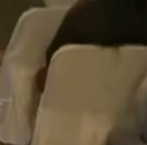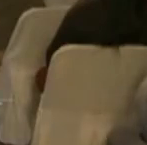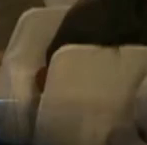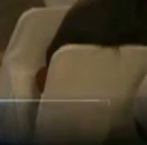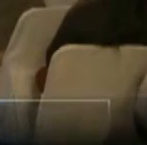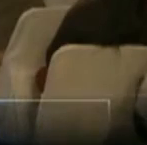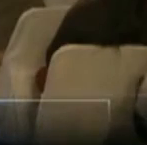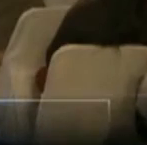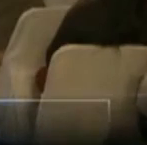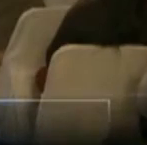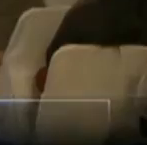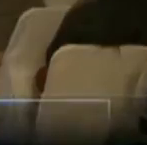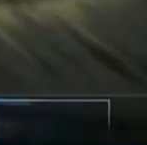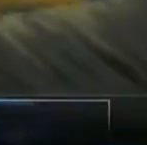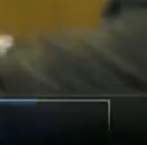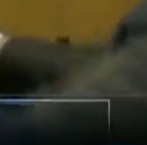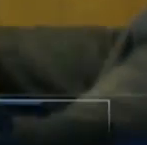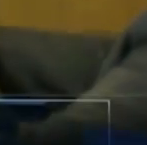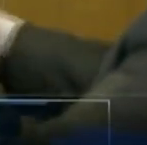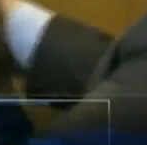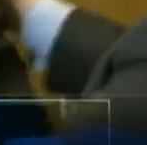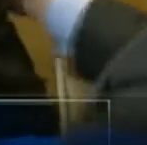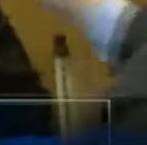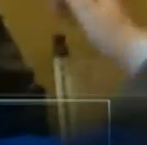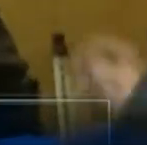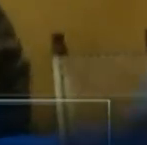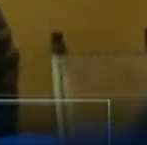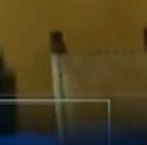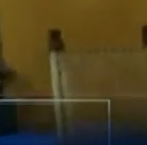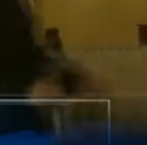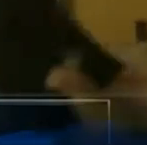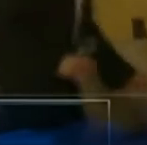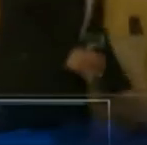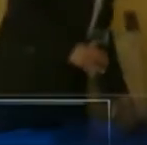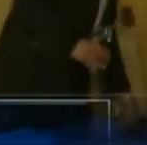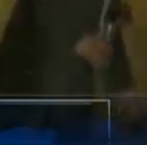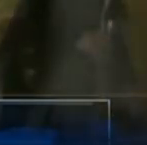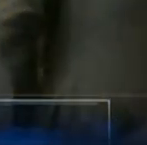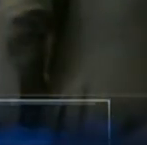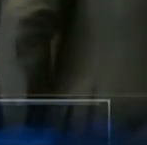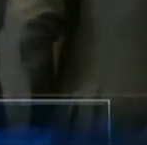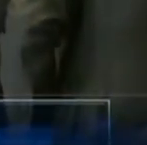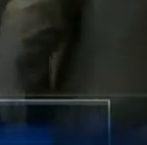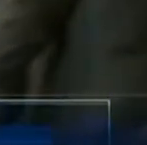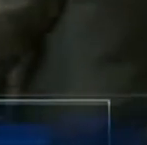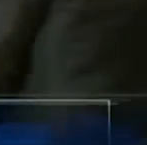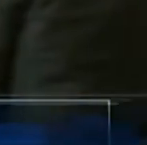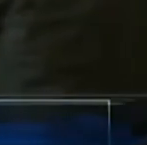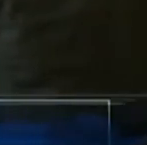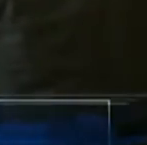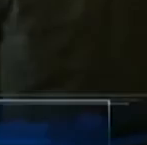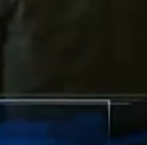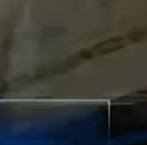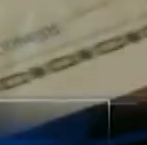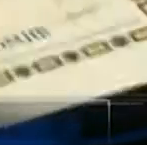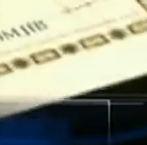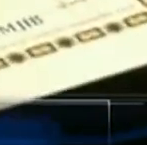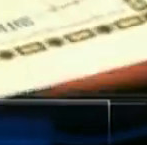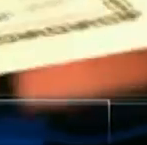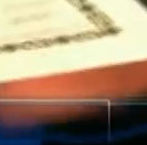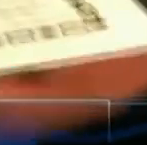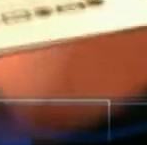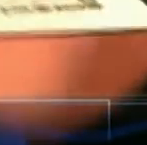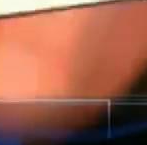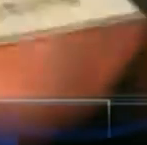y presidente rafael correa fue condecorado en reconocimiento a los avances en materia de derechos humanos durante